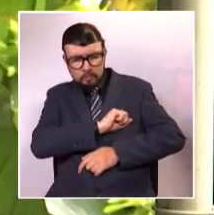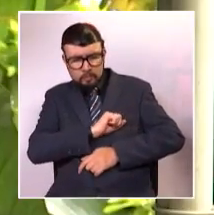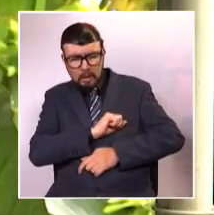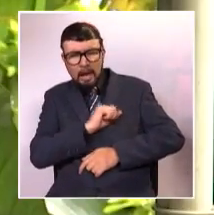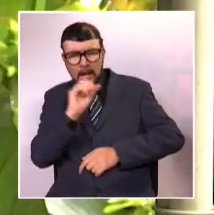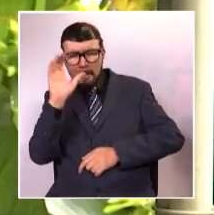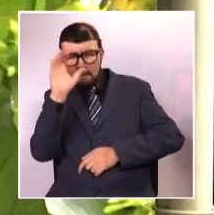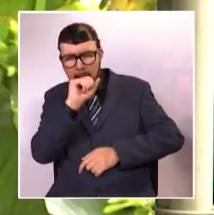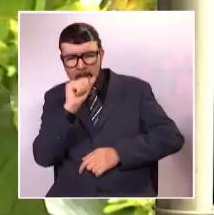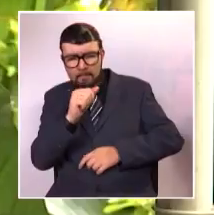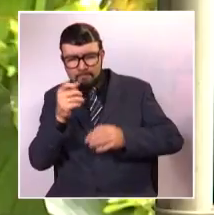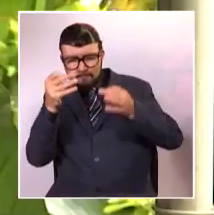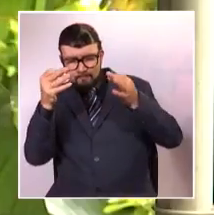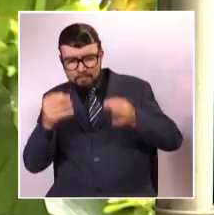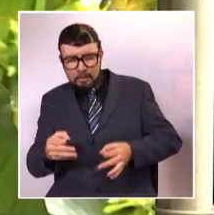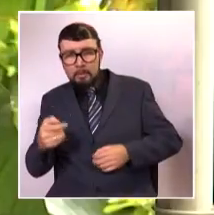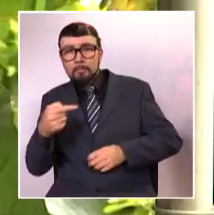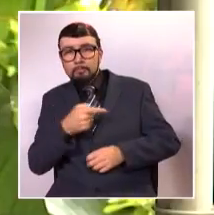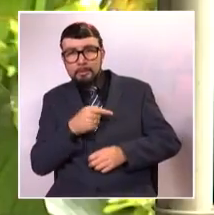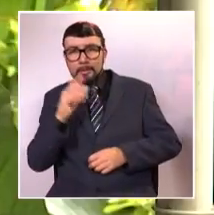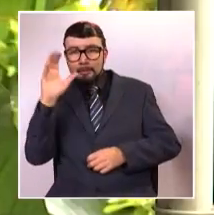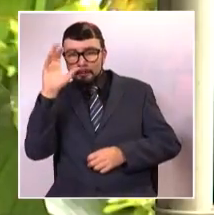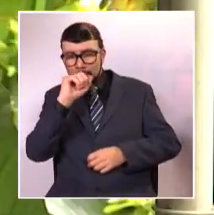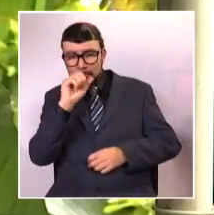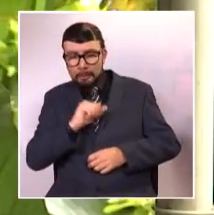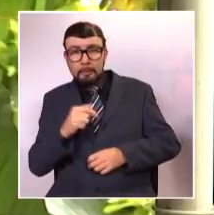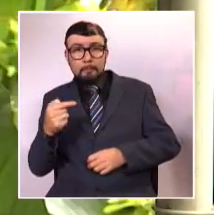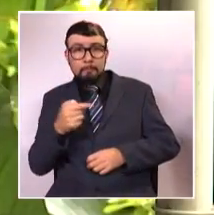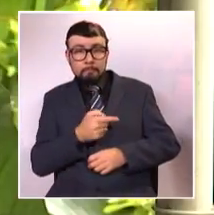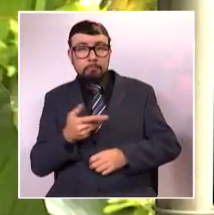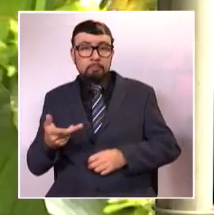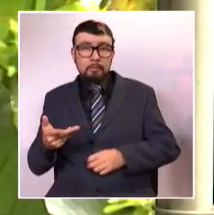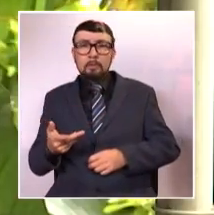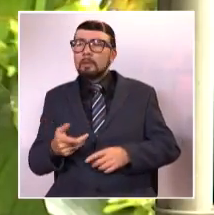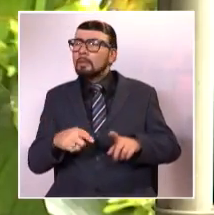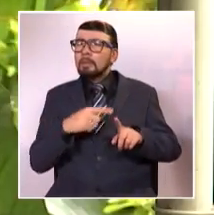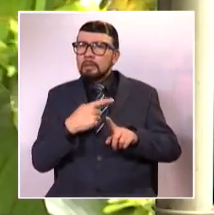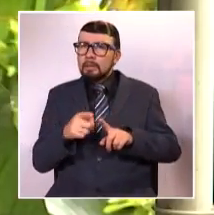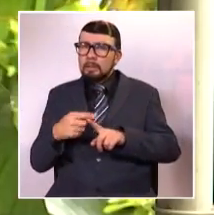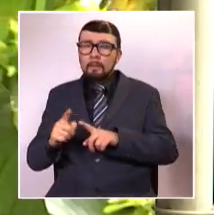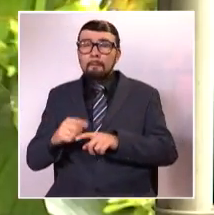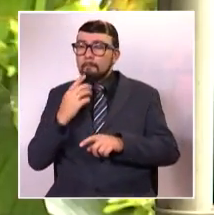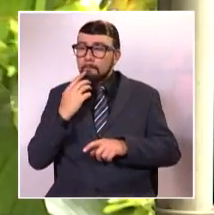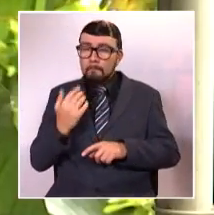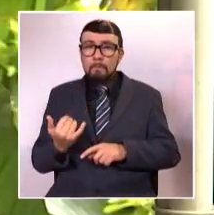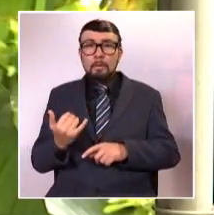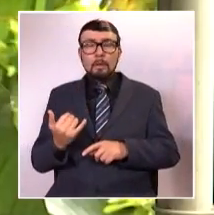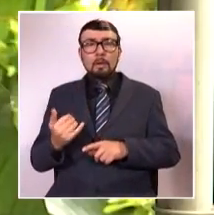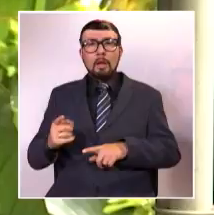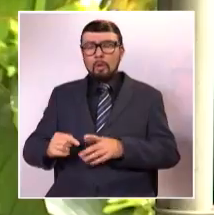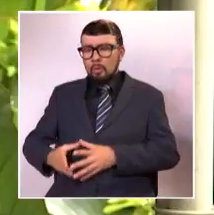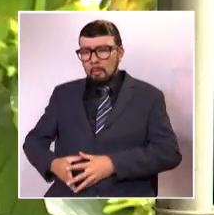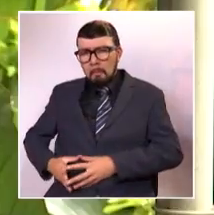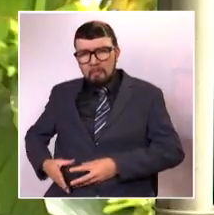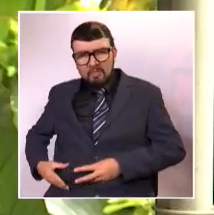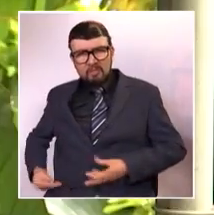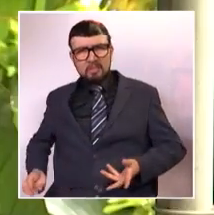y una especificidad muy alta, y de otros tejidos como tejidos blandos, de hígado, etcétera.